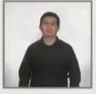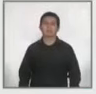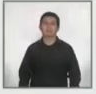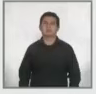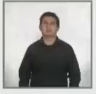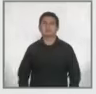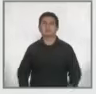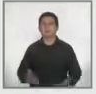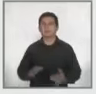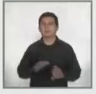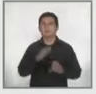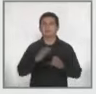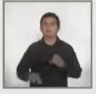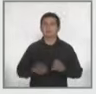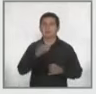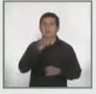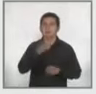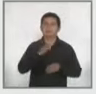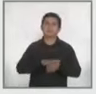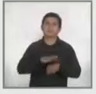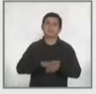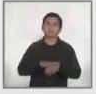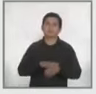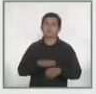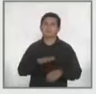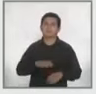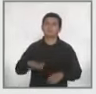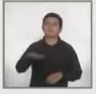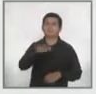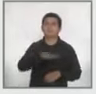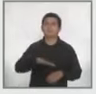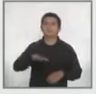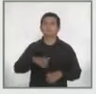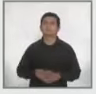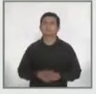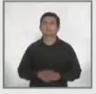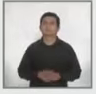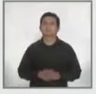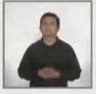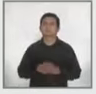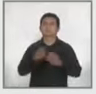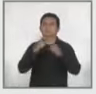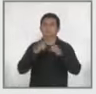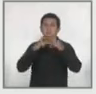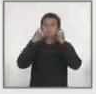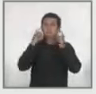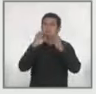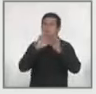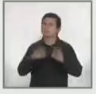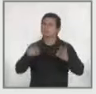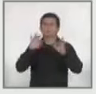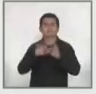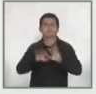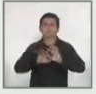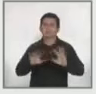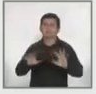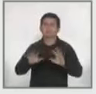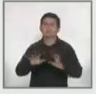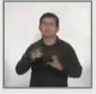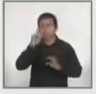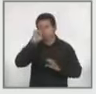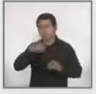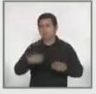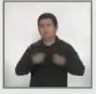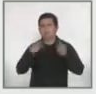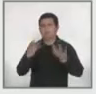Y por último, nuevamente recordamos que el uso correcto de los cubrebocas salvan las